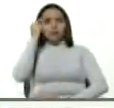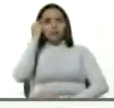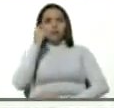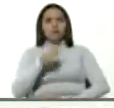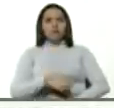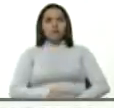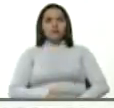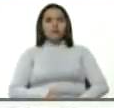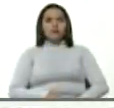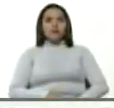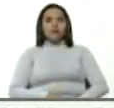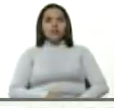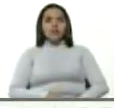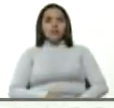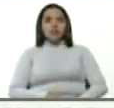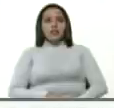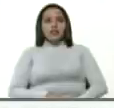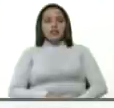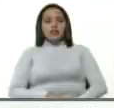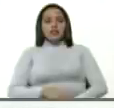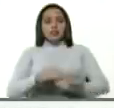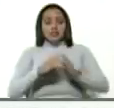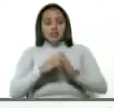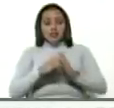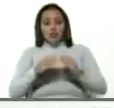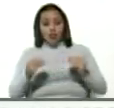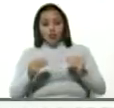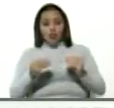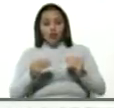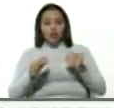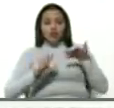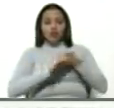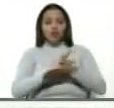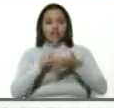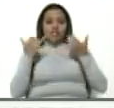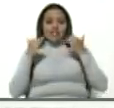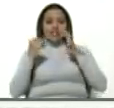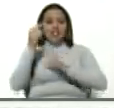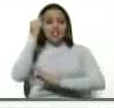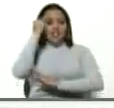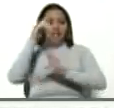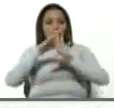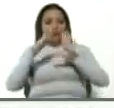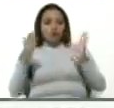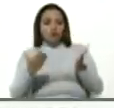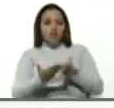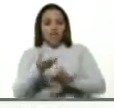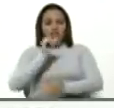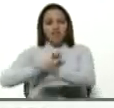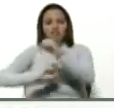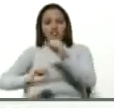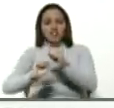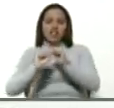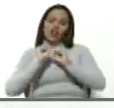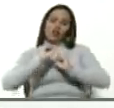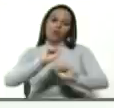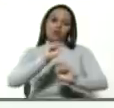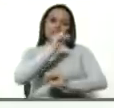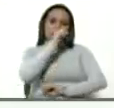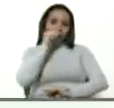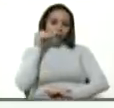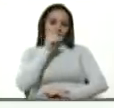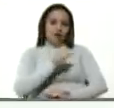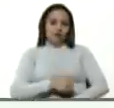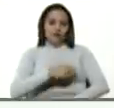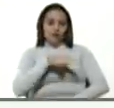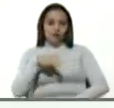con la celebración del día de mañana, el Día Mundial de la Lucha contra las Drogas. Estaremos